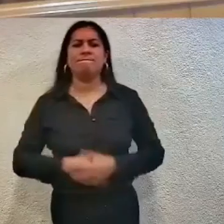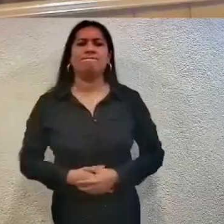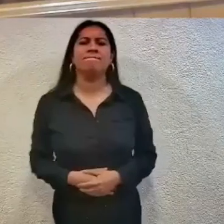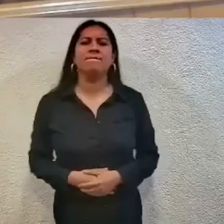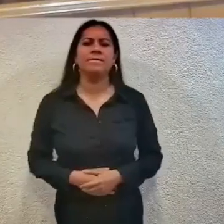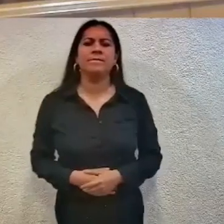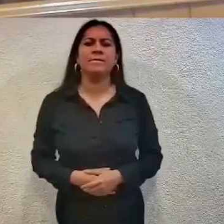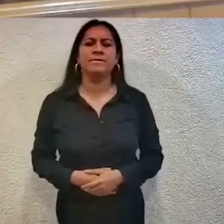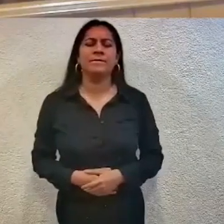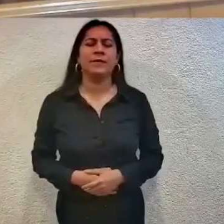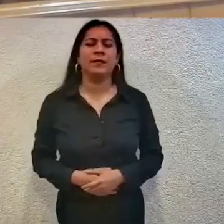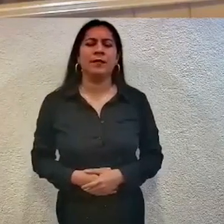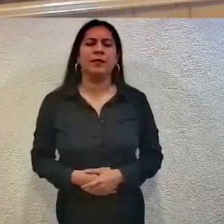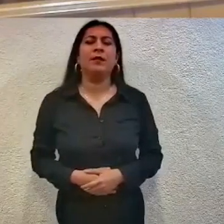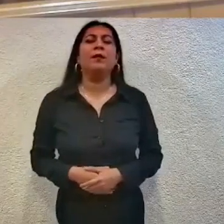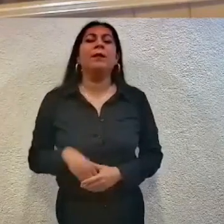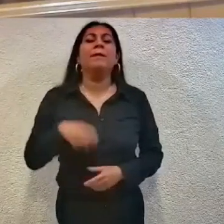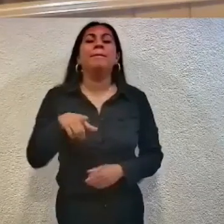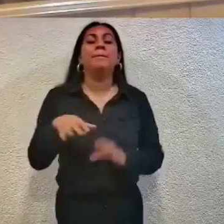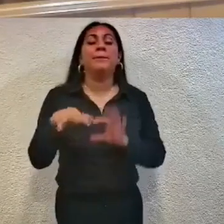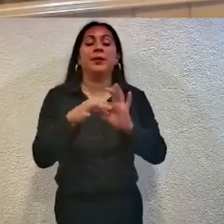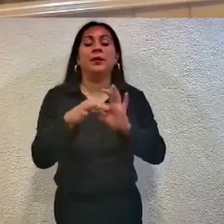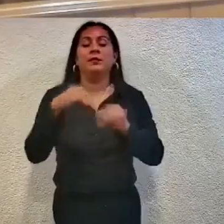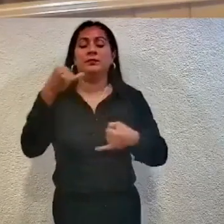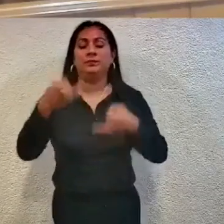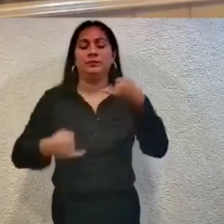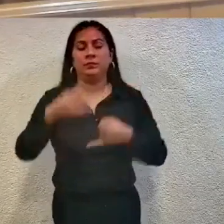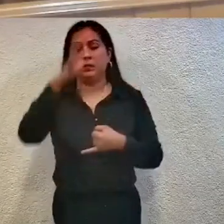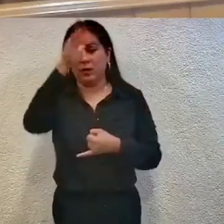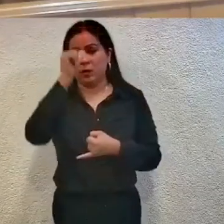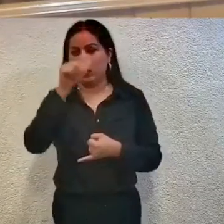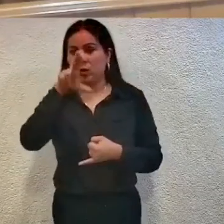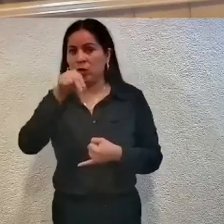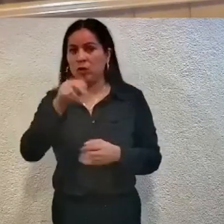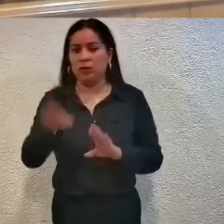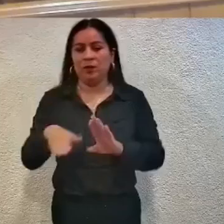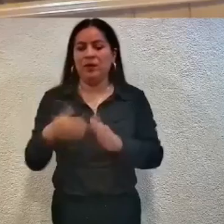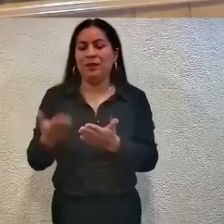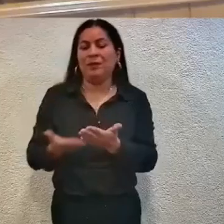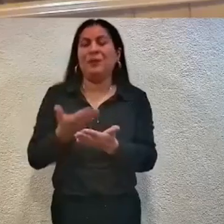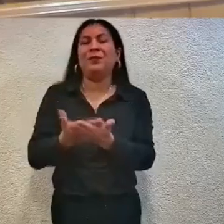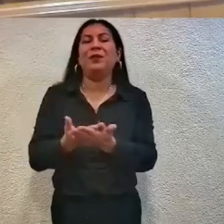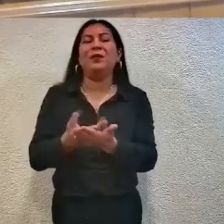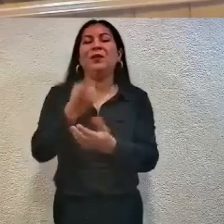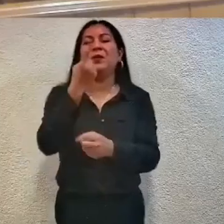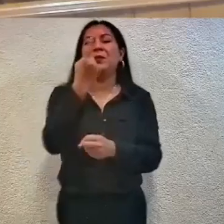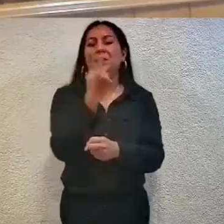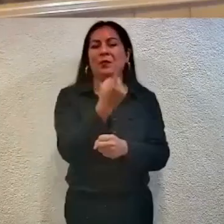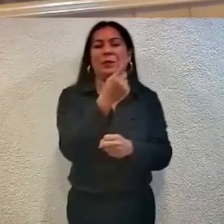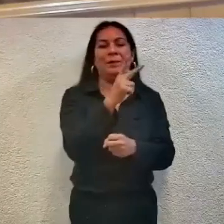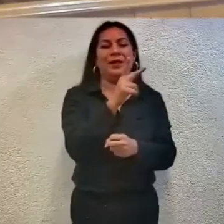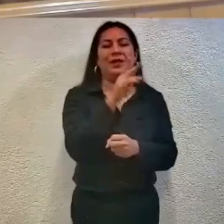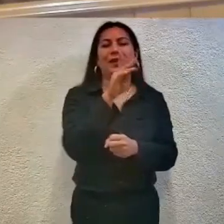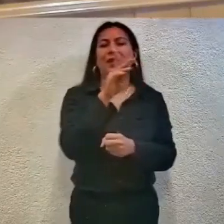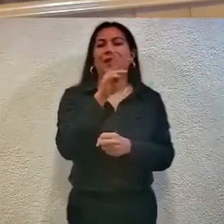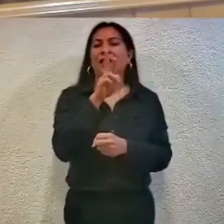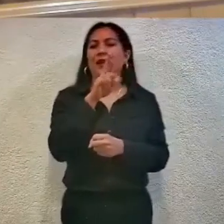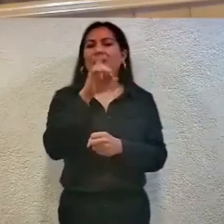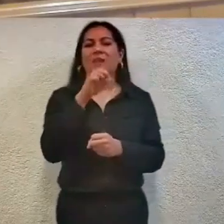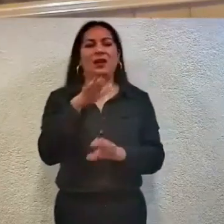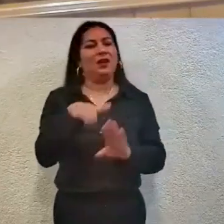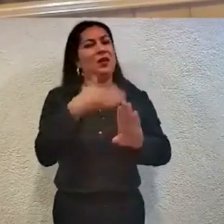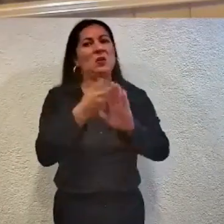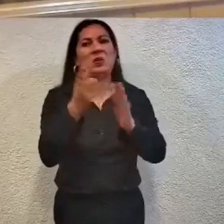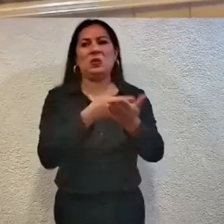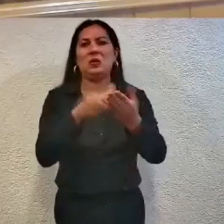TEE-GIN, diagonal 011, diagonal 2024 acumulados relativos a los juicios de inconformidad interpuestos, el primero por